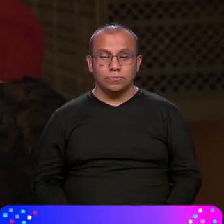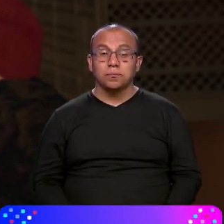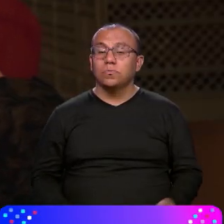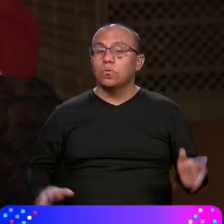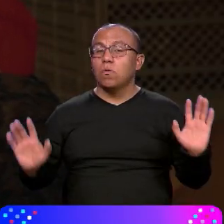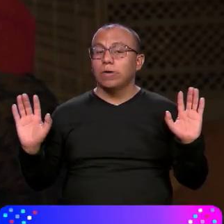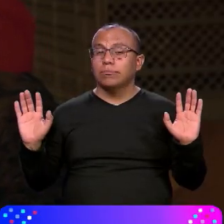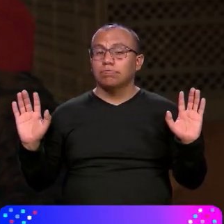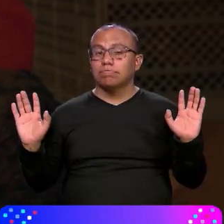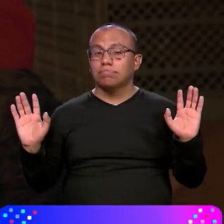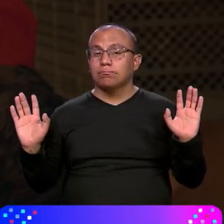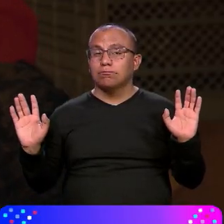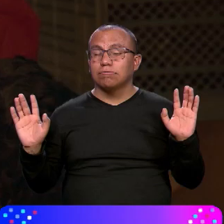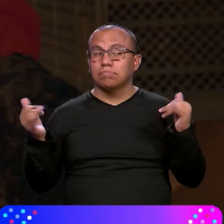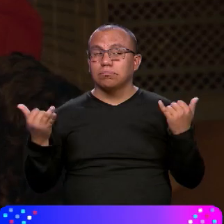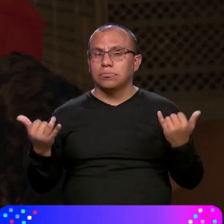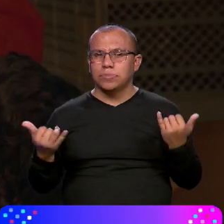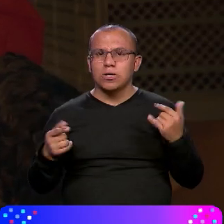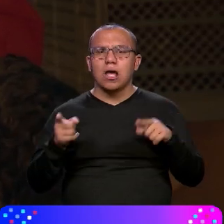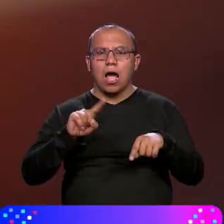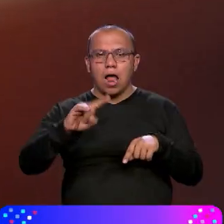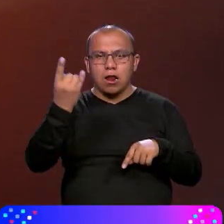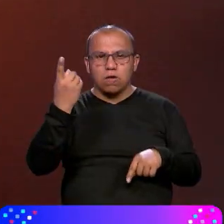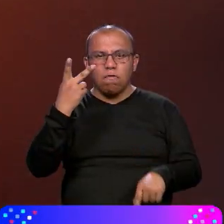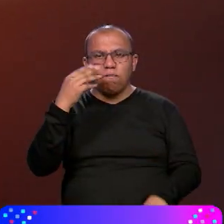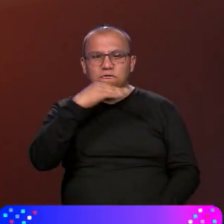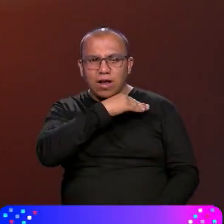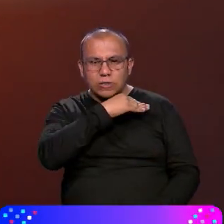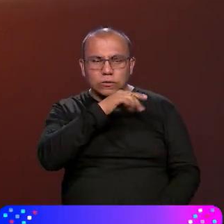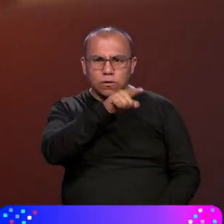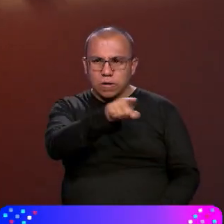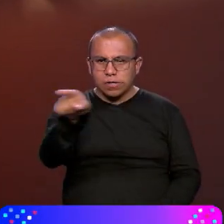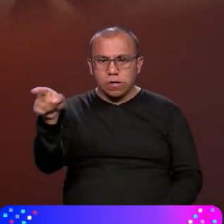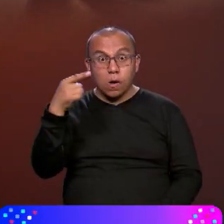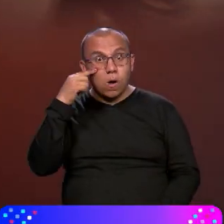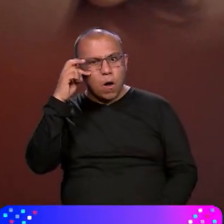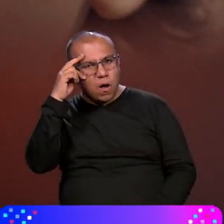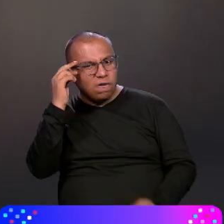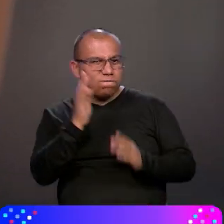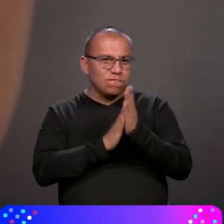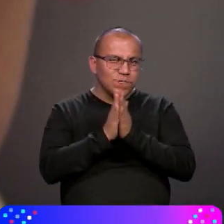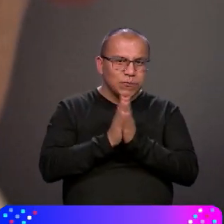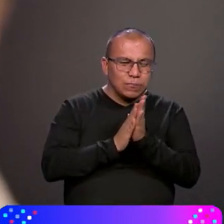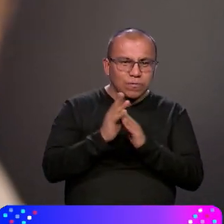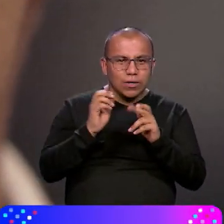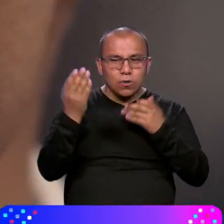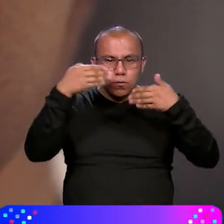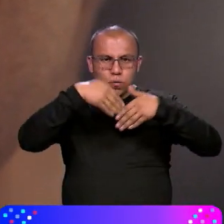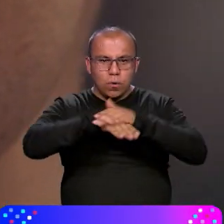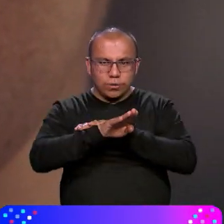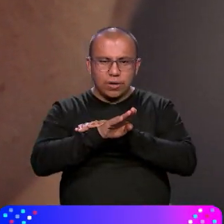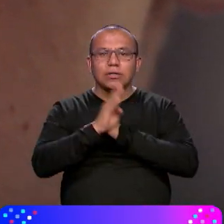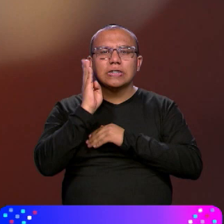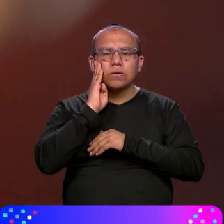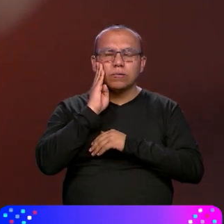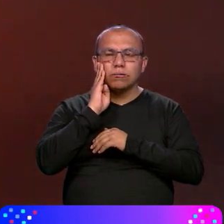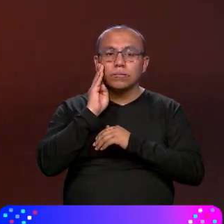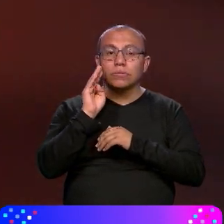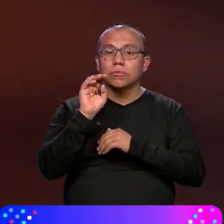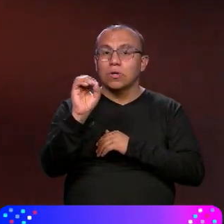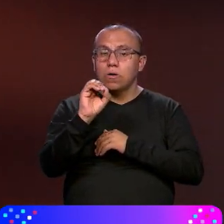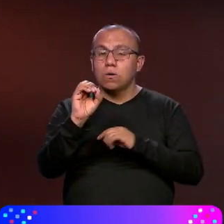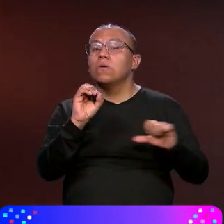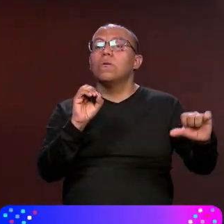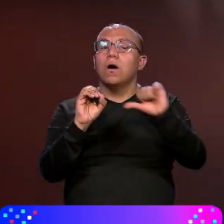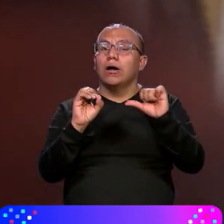Bueno, hay un traidor aquí que se cree muy listo escondiendo ese celular. O listo.